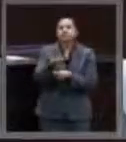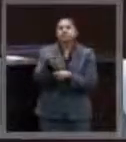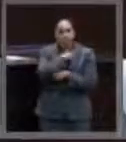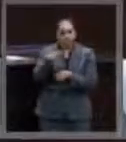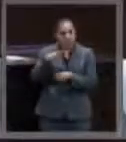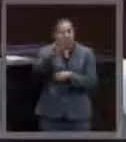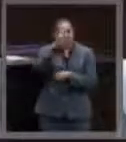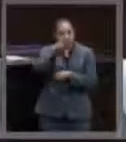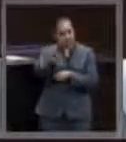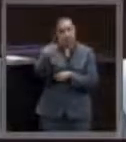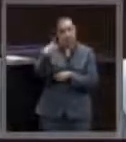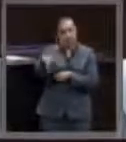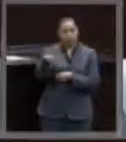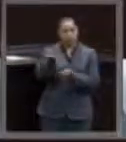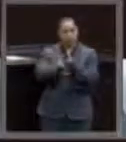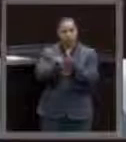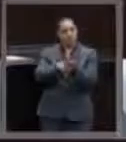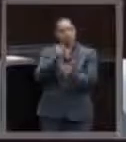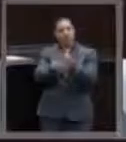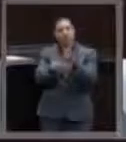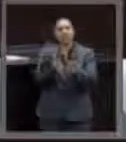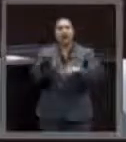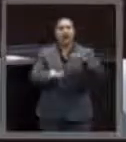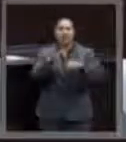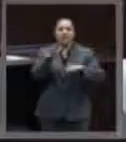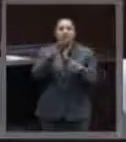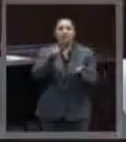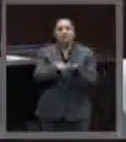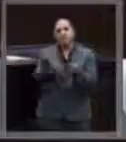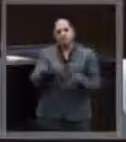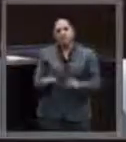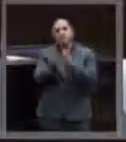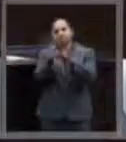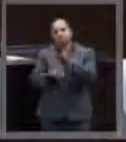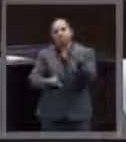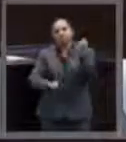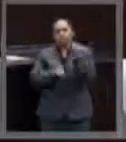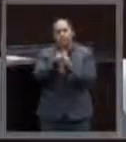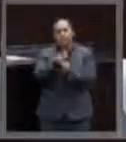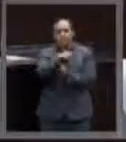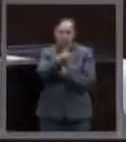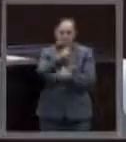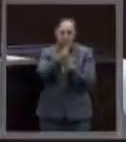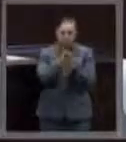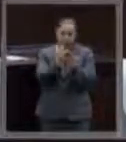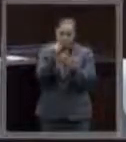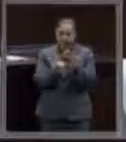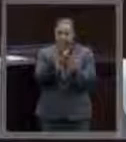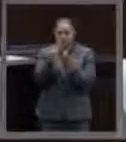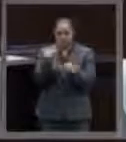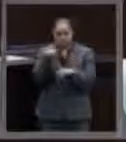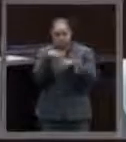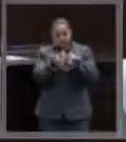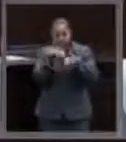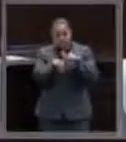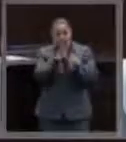atenga a necesidades como casos de siniestro que quedaría en proyecto nada más o en caso